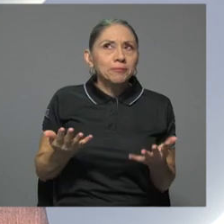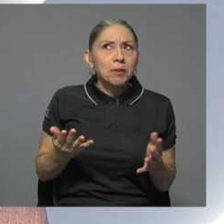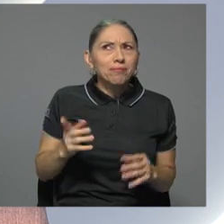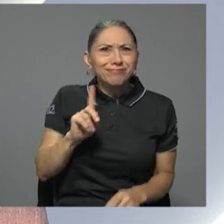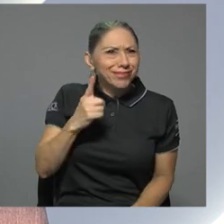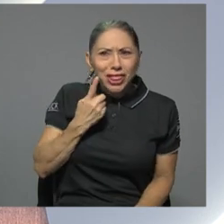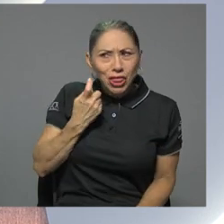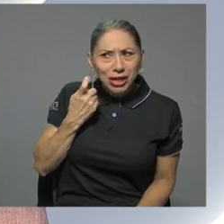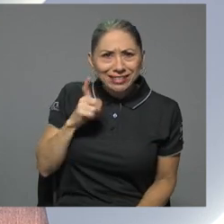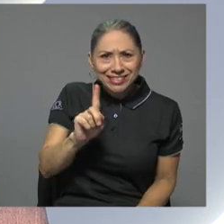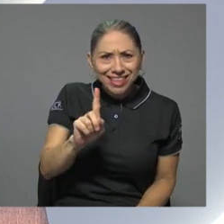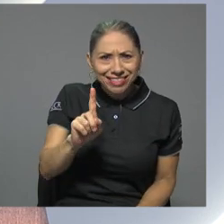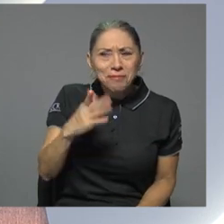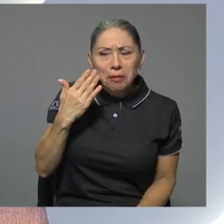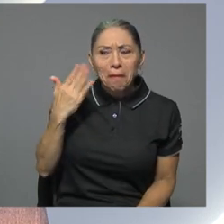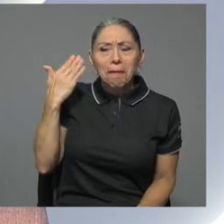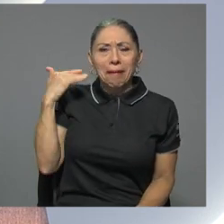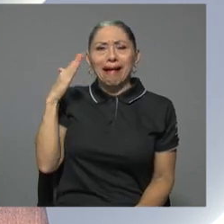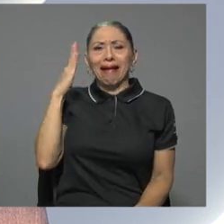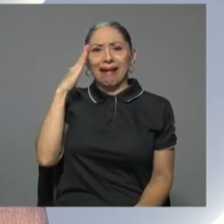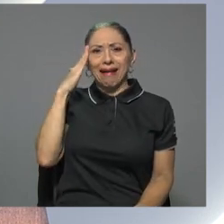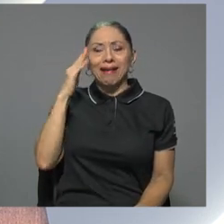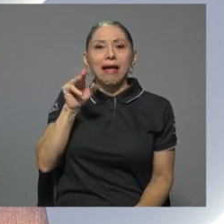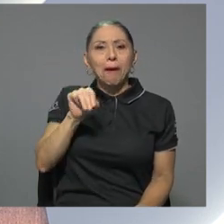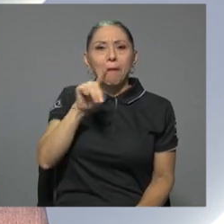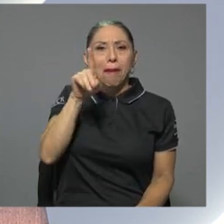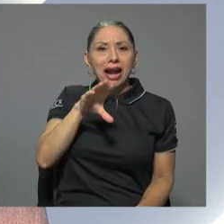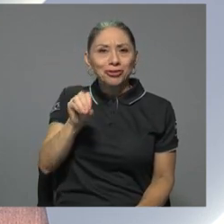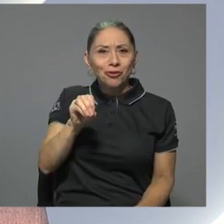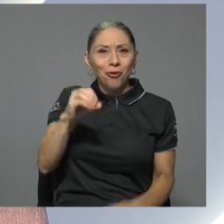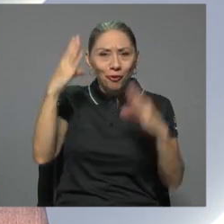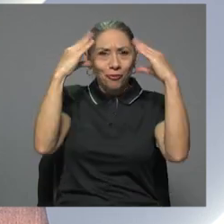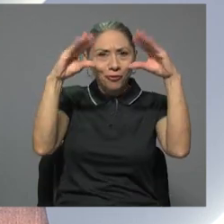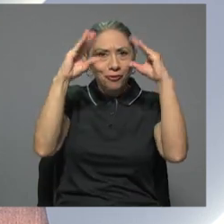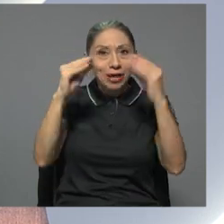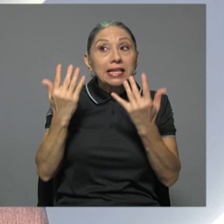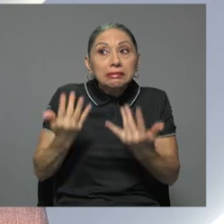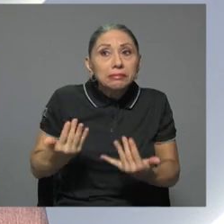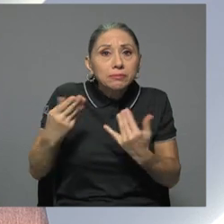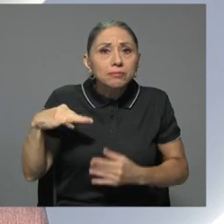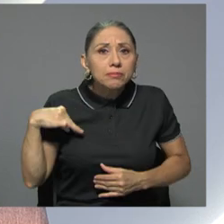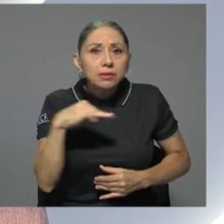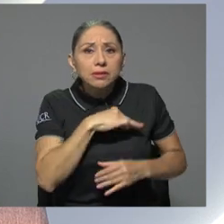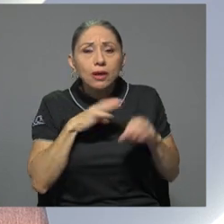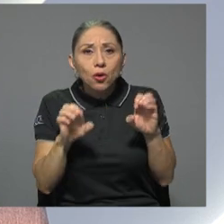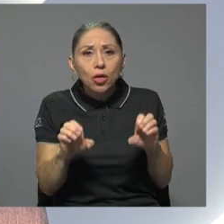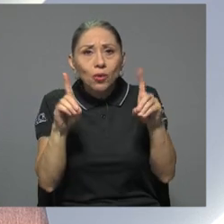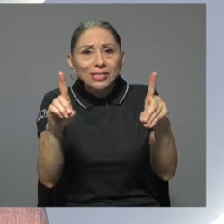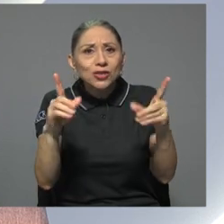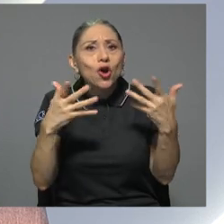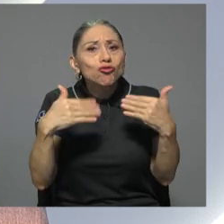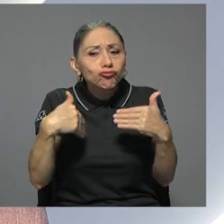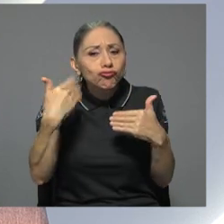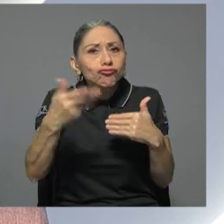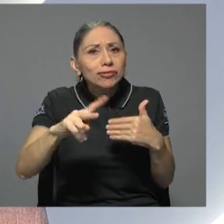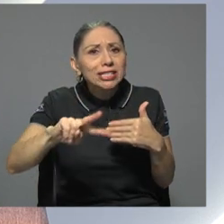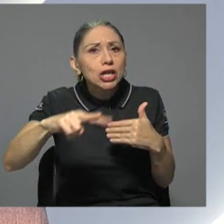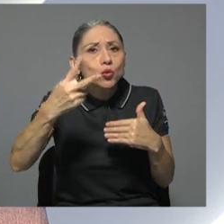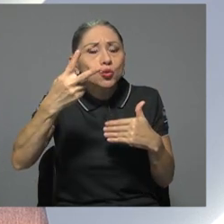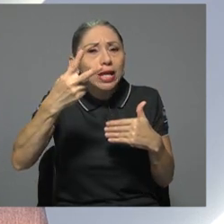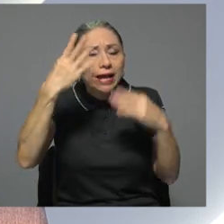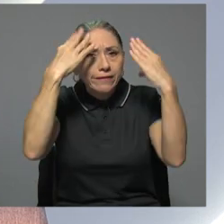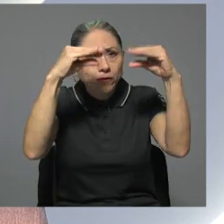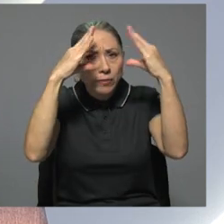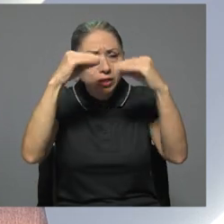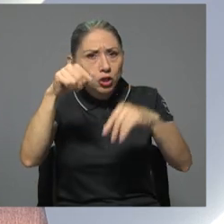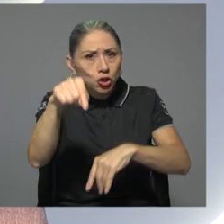reciente en realidad los datos pertenecen a marzo y se está esperando que ya el ministerio de educación haga una segunda nos dé una segunda información